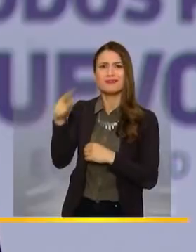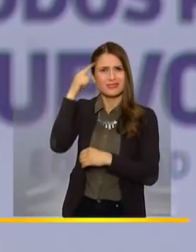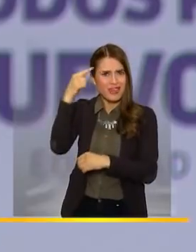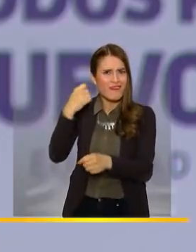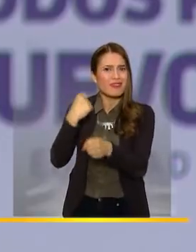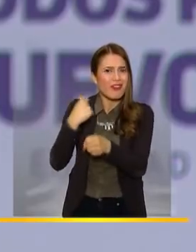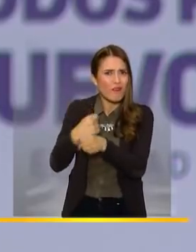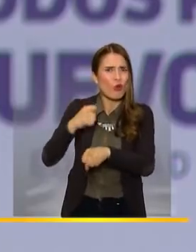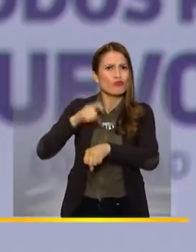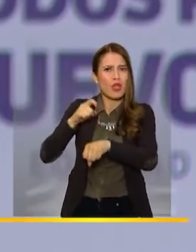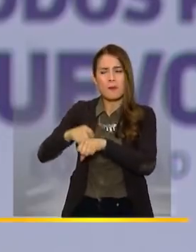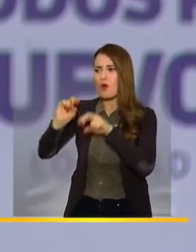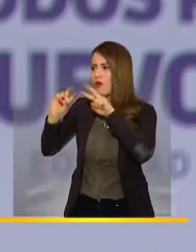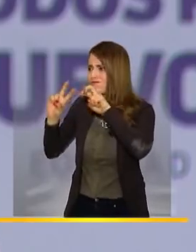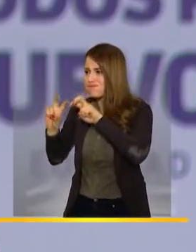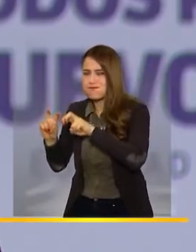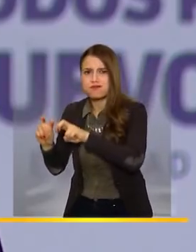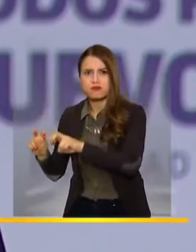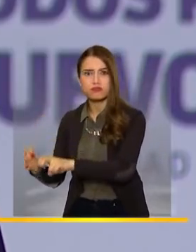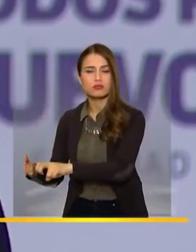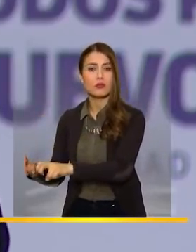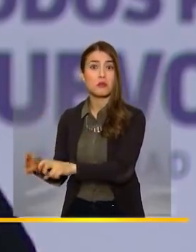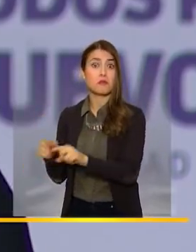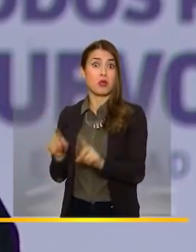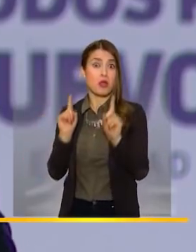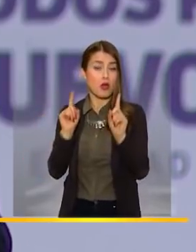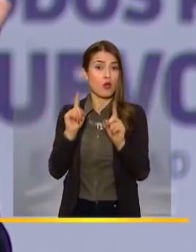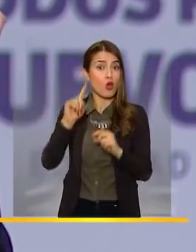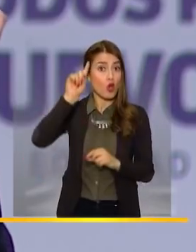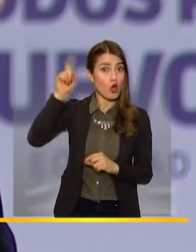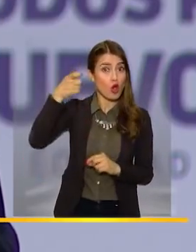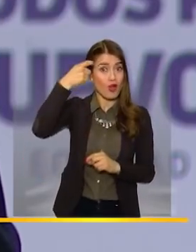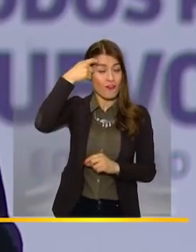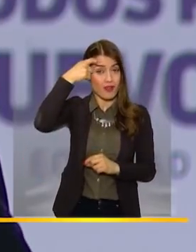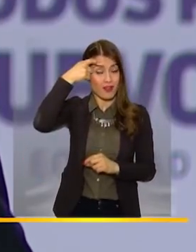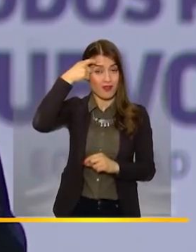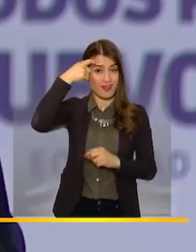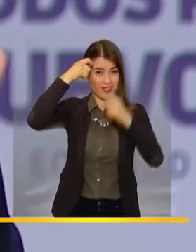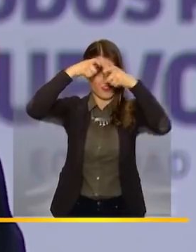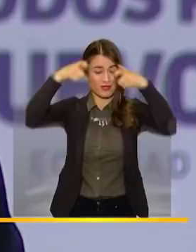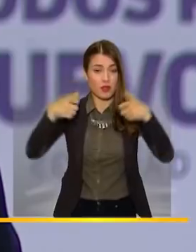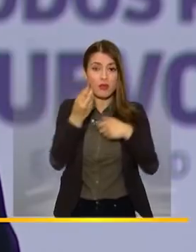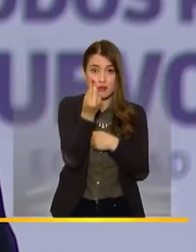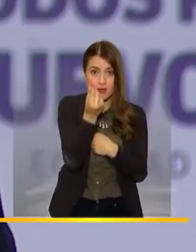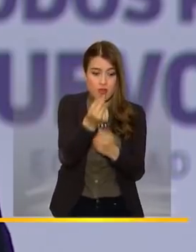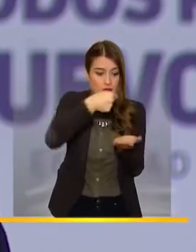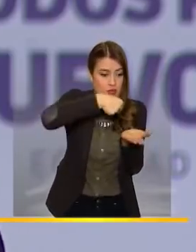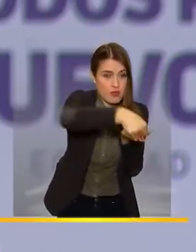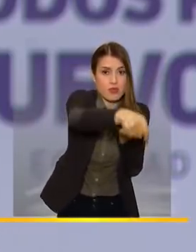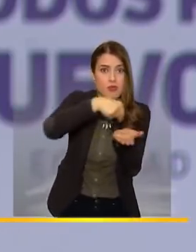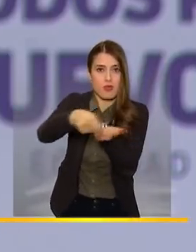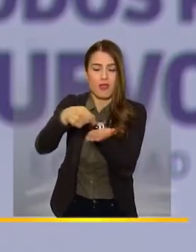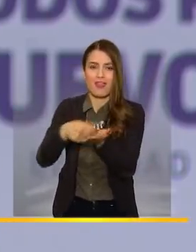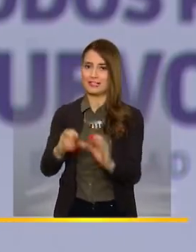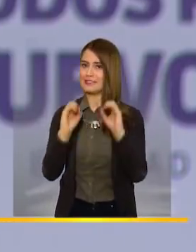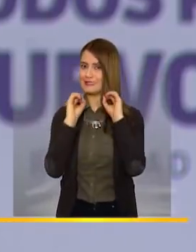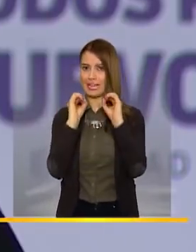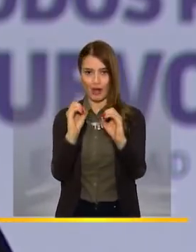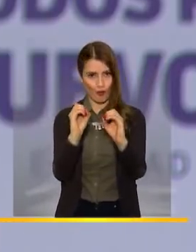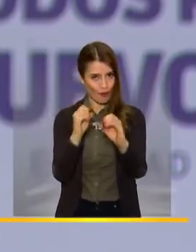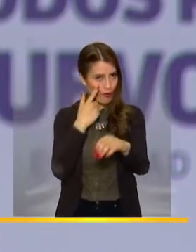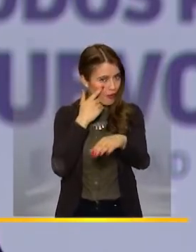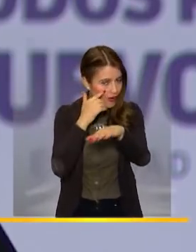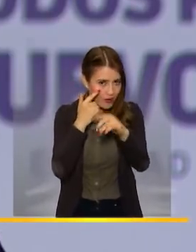responsabilidad pudiesen ser invertidos a cero costo para el Estado colombiano. Repito,